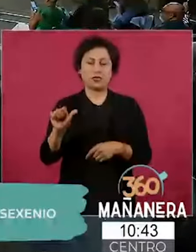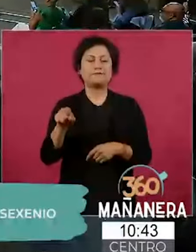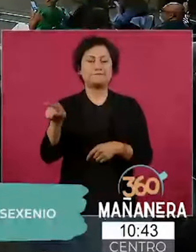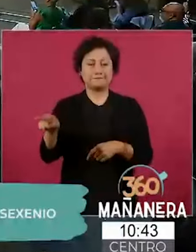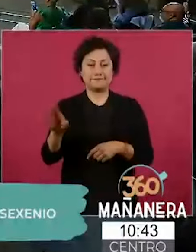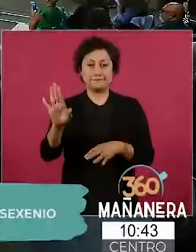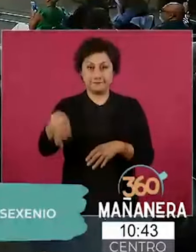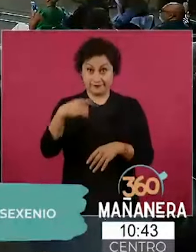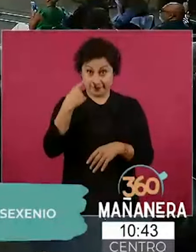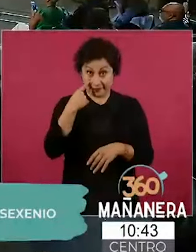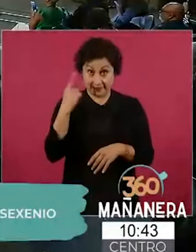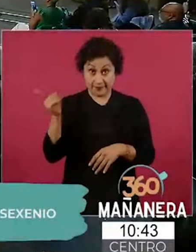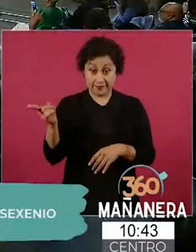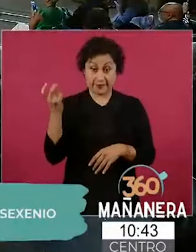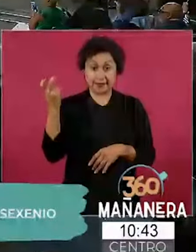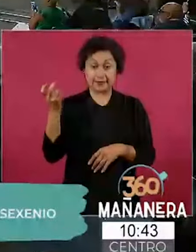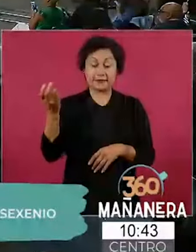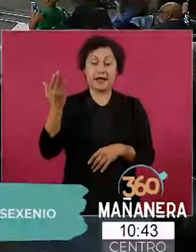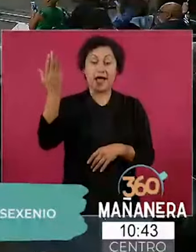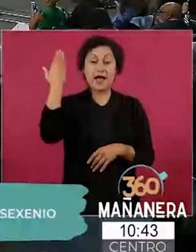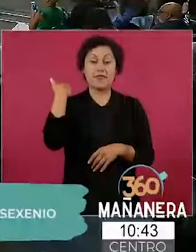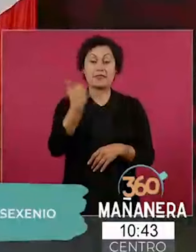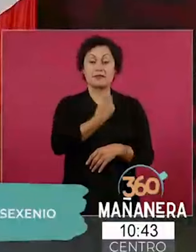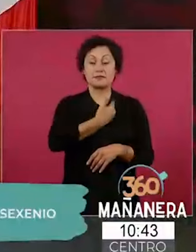tenían al presidente